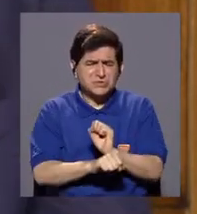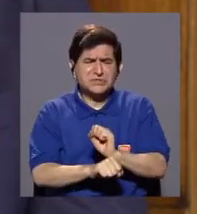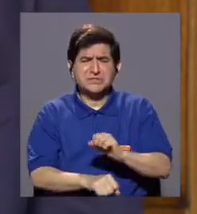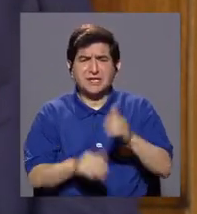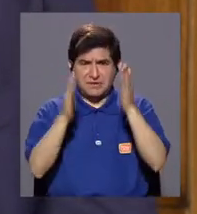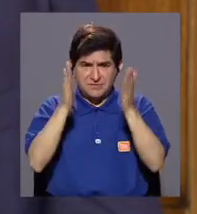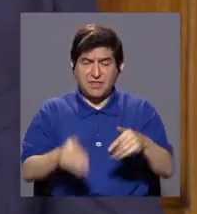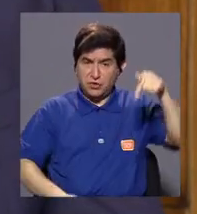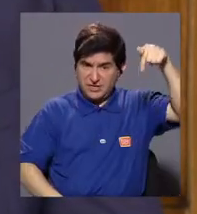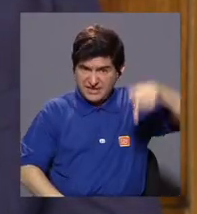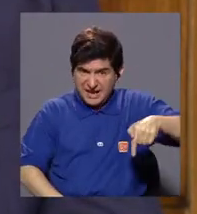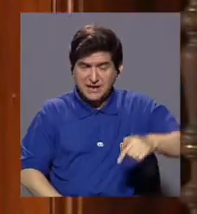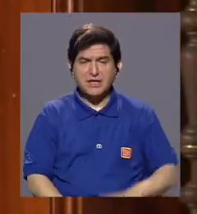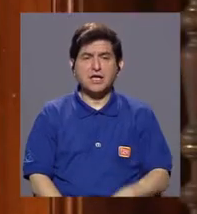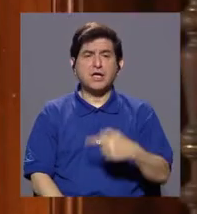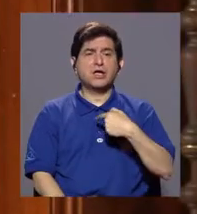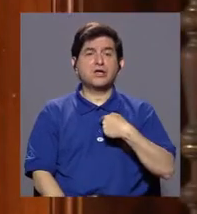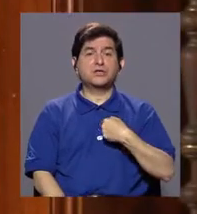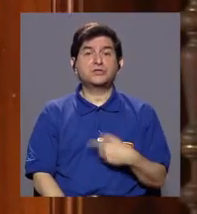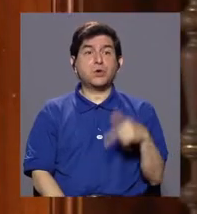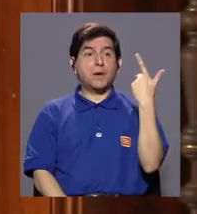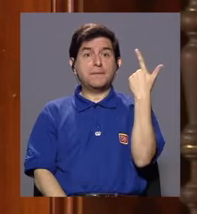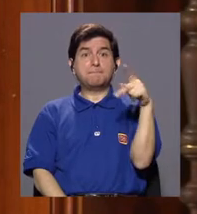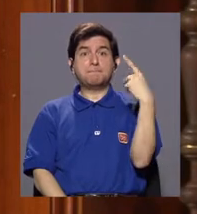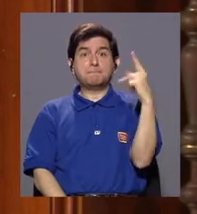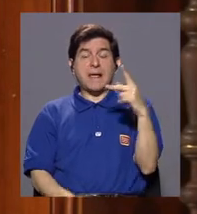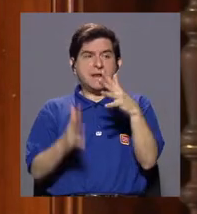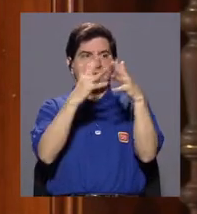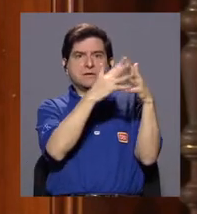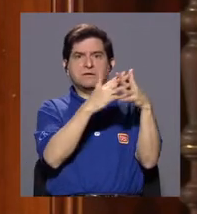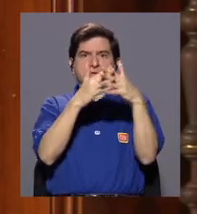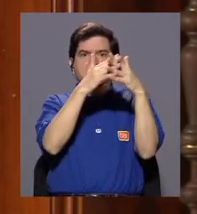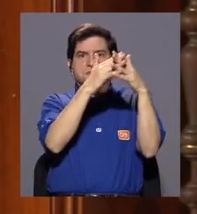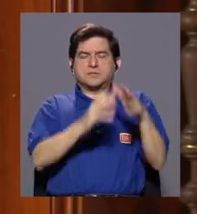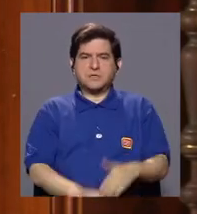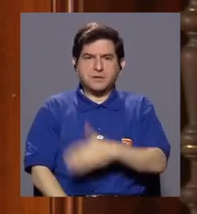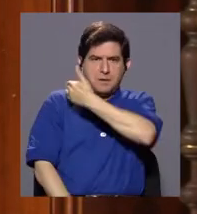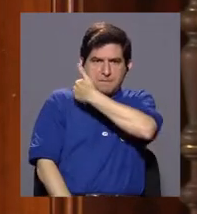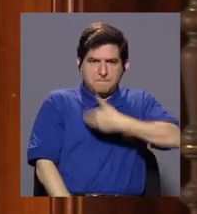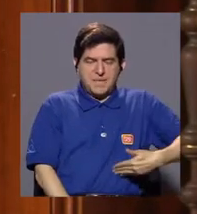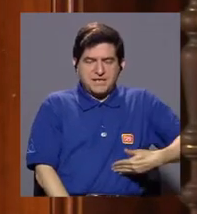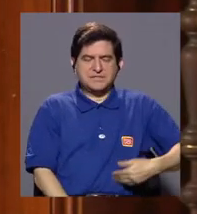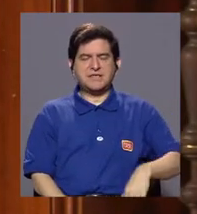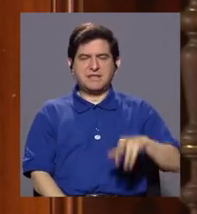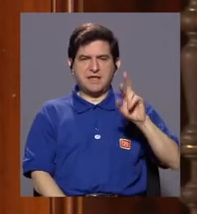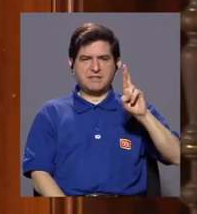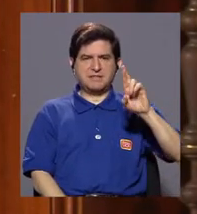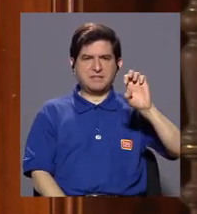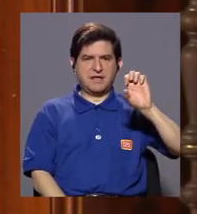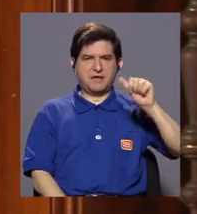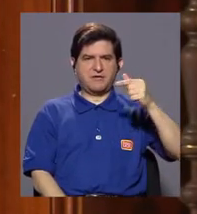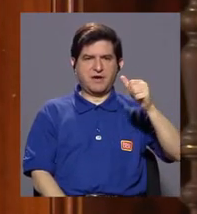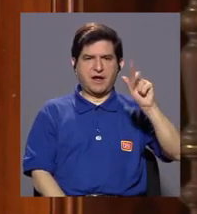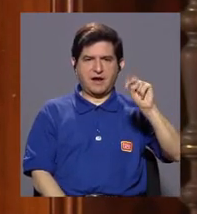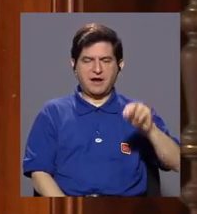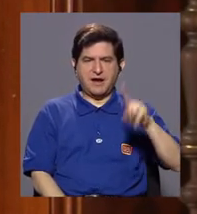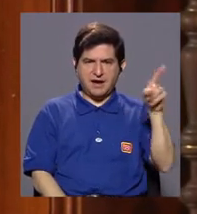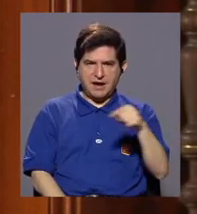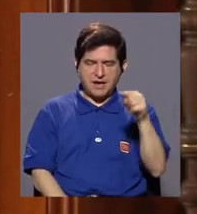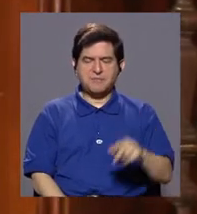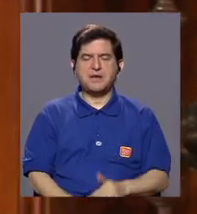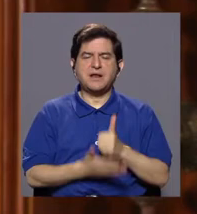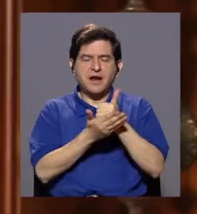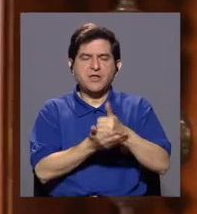aquí era que yo estaba arriesgando a que Estados Unidos, el presidente Reagan, nos quitara la ayuda de la AID,